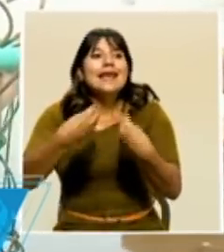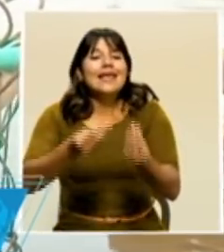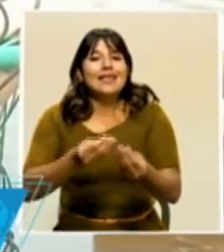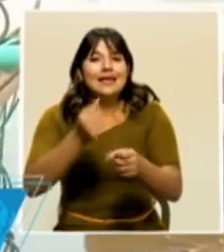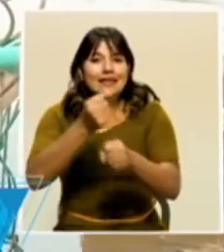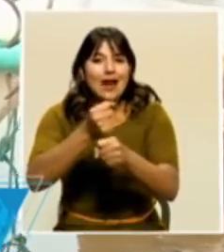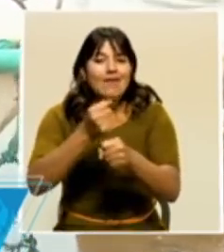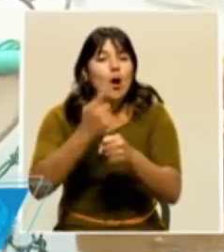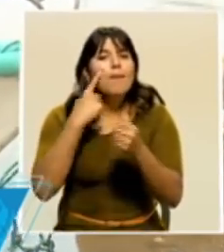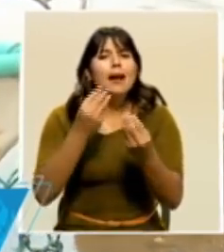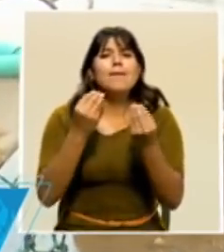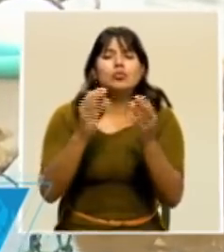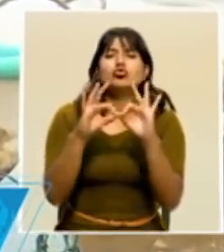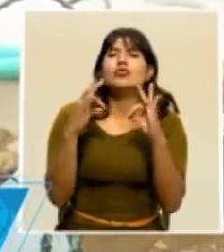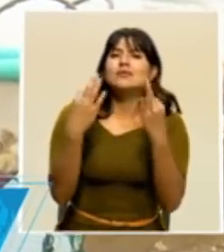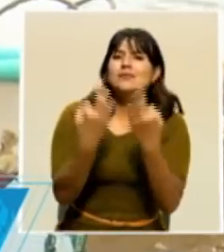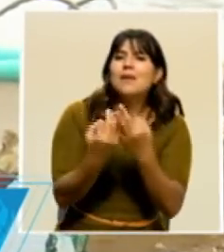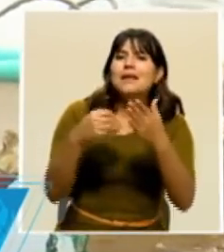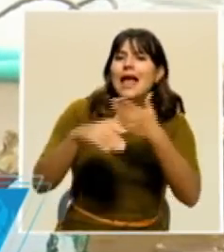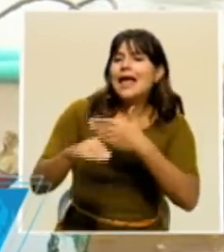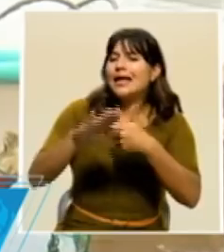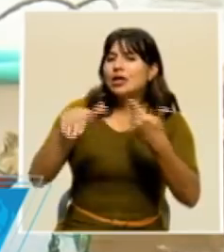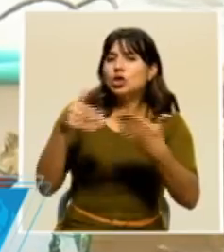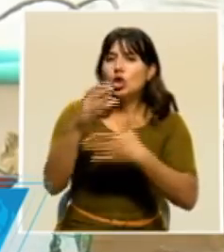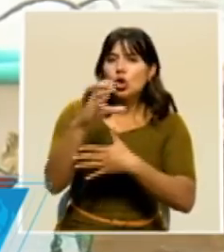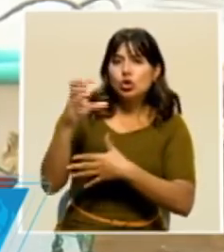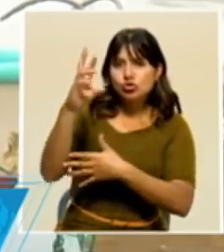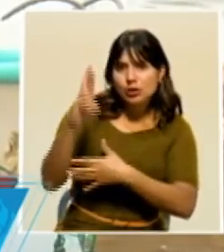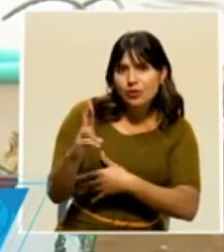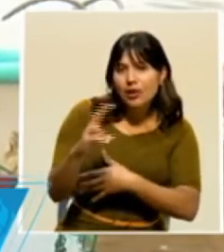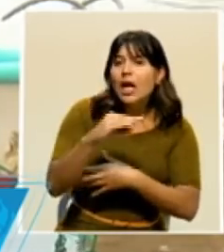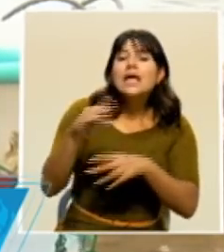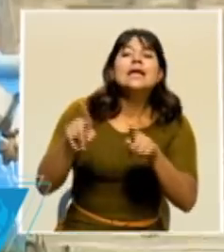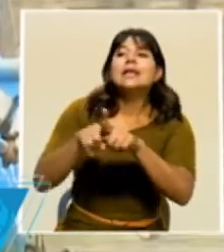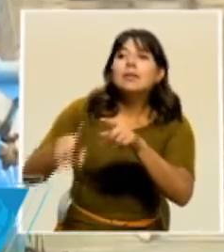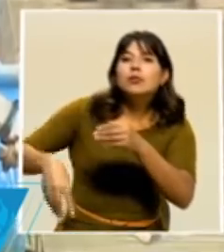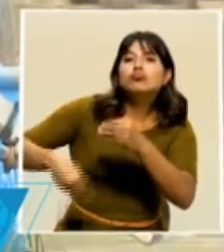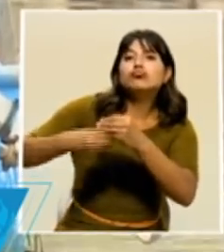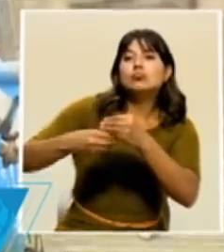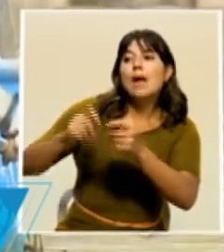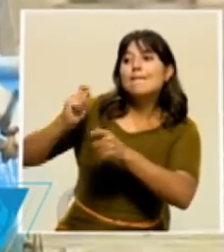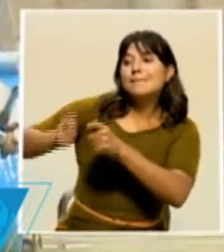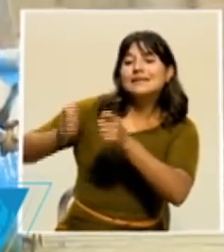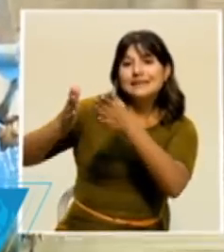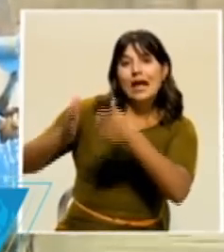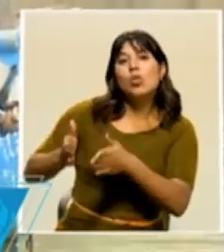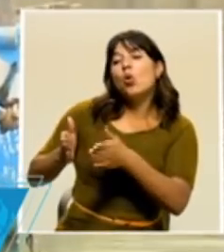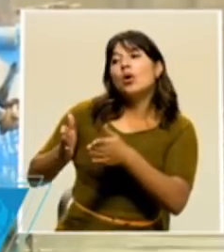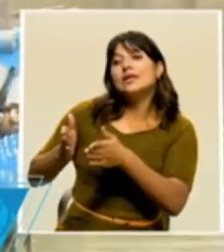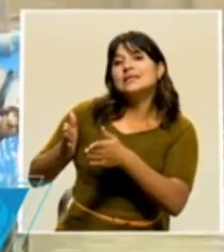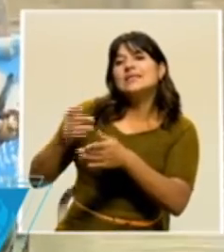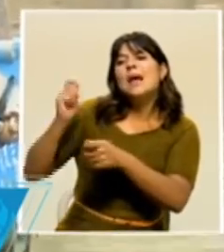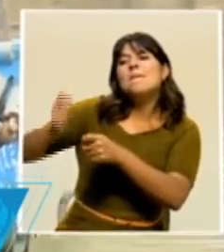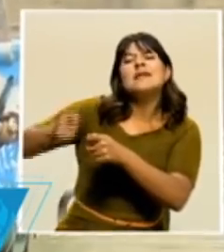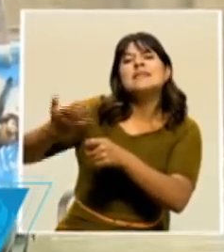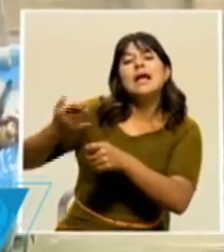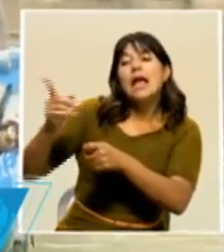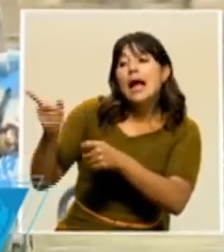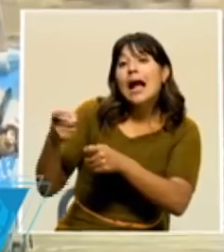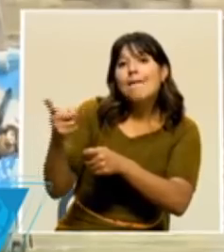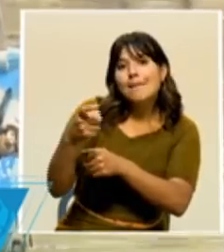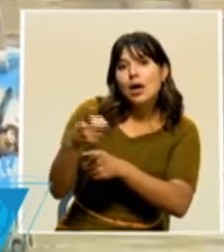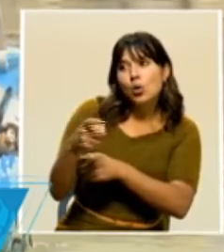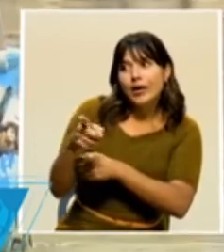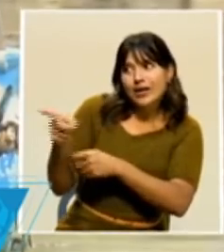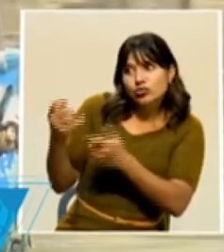y ancho del país, incluyendo muchos de esos pescadores de camarón, de barcos, ¿verdad?, que están desempleados.